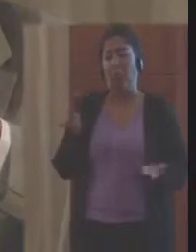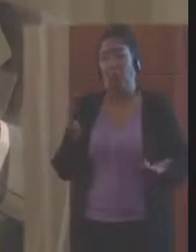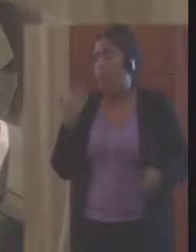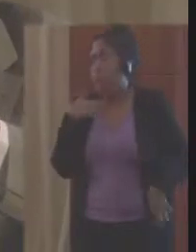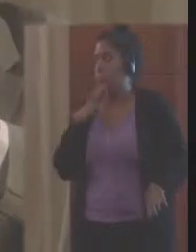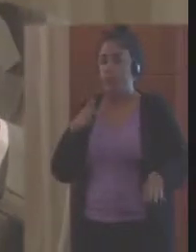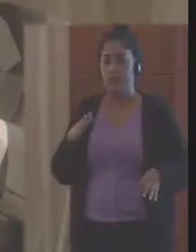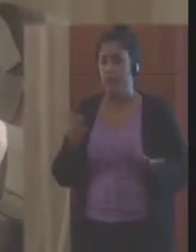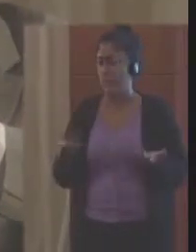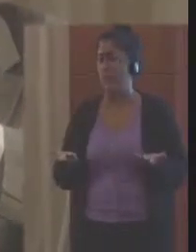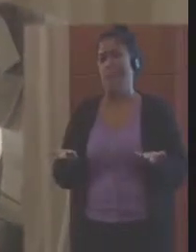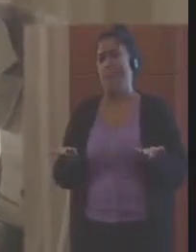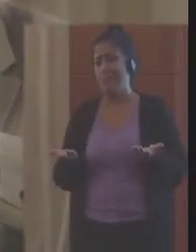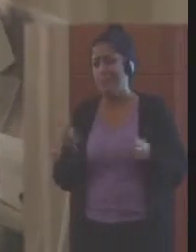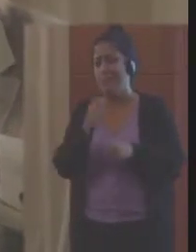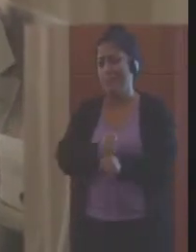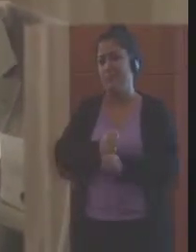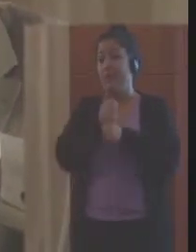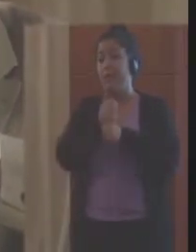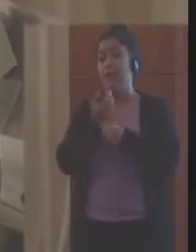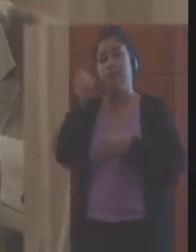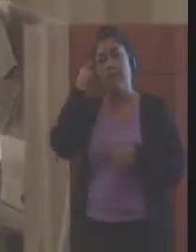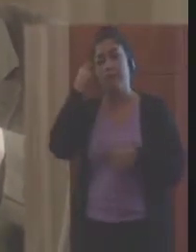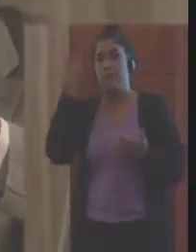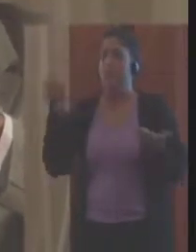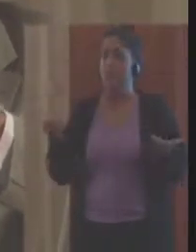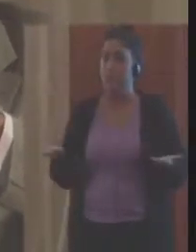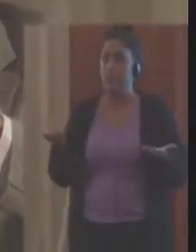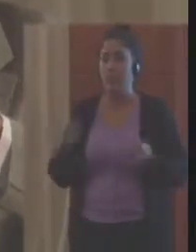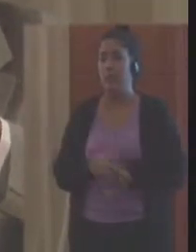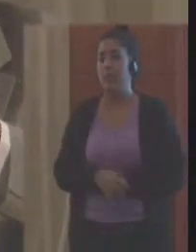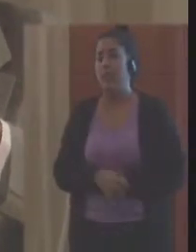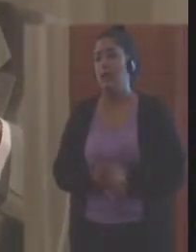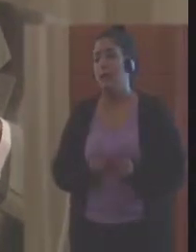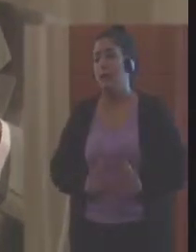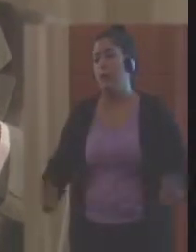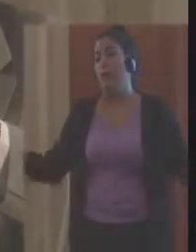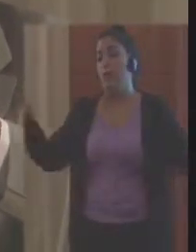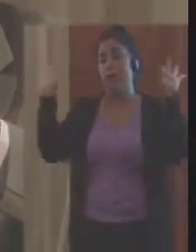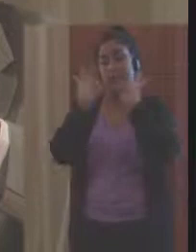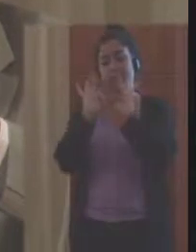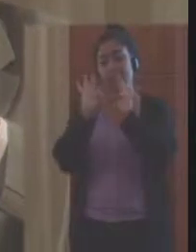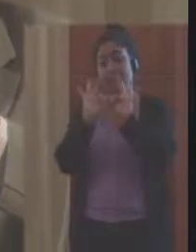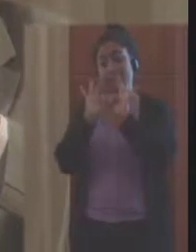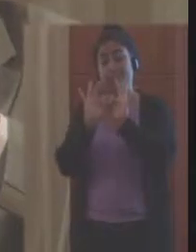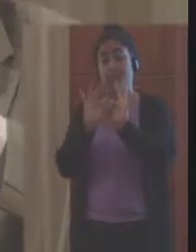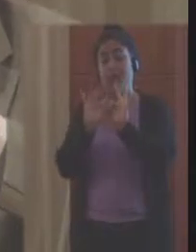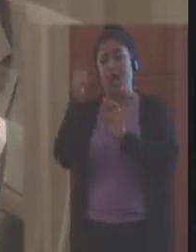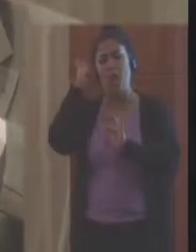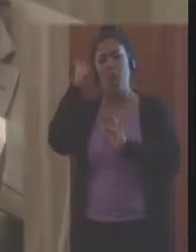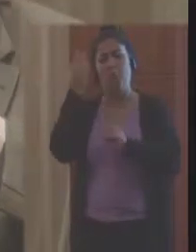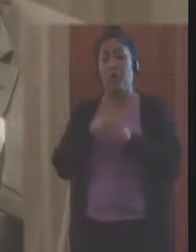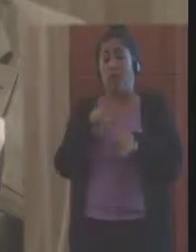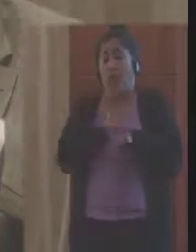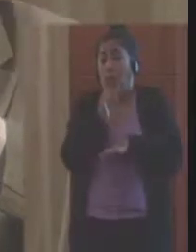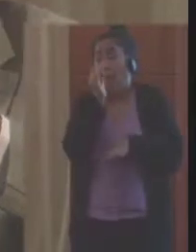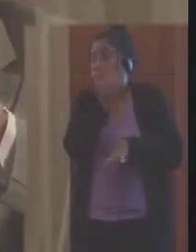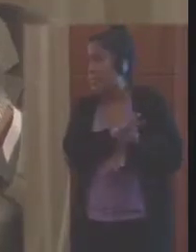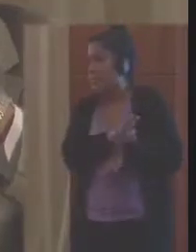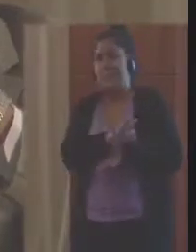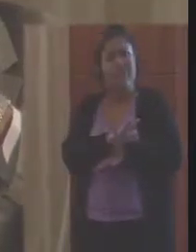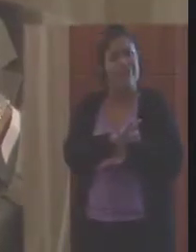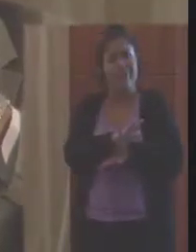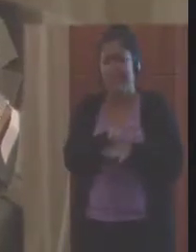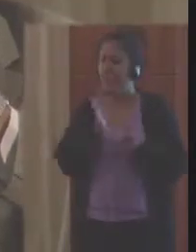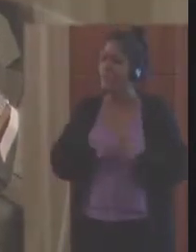que la seguridad es un bien enorme que tiene que ser precautelado, y parecería, por